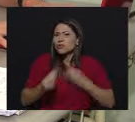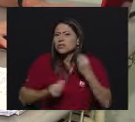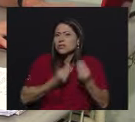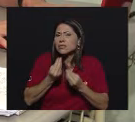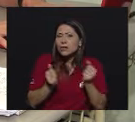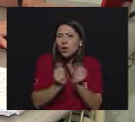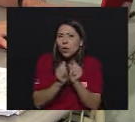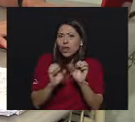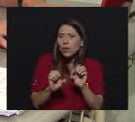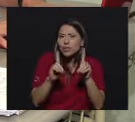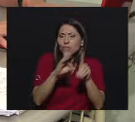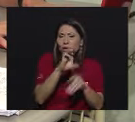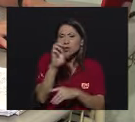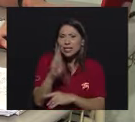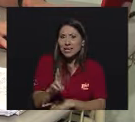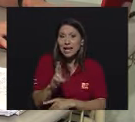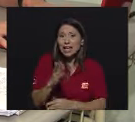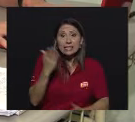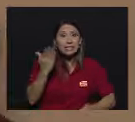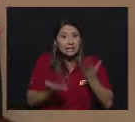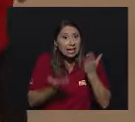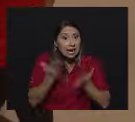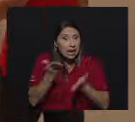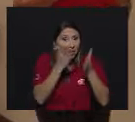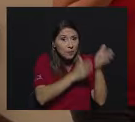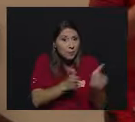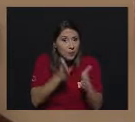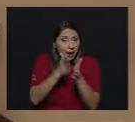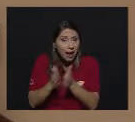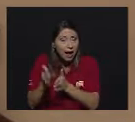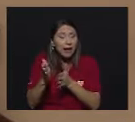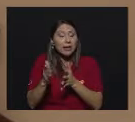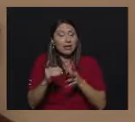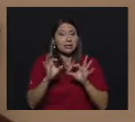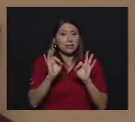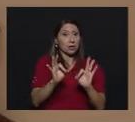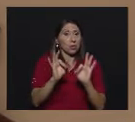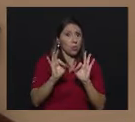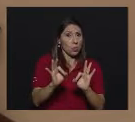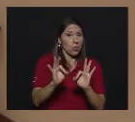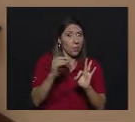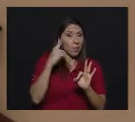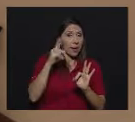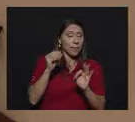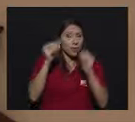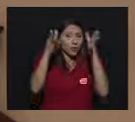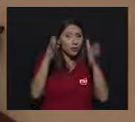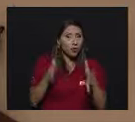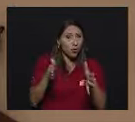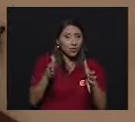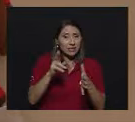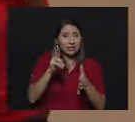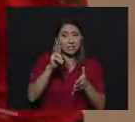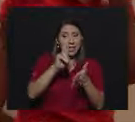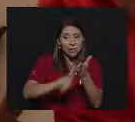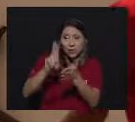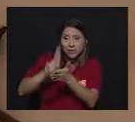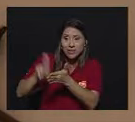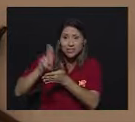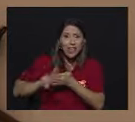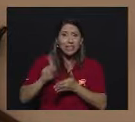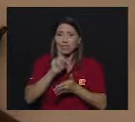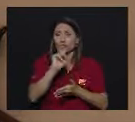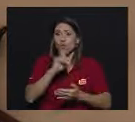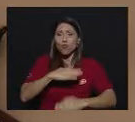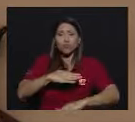los planes de formación que tenemos las universidades públicas no están atendiendo las necesidades? ¿Será que tenemos